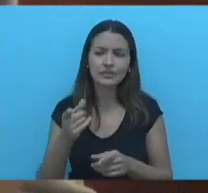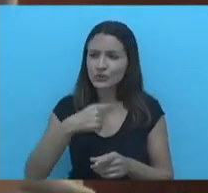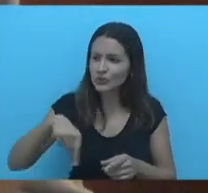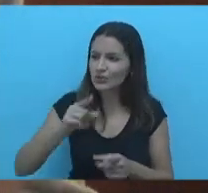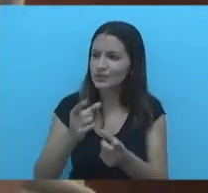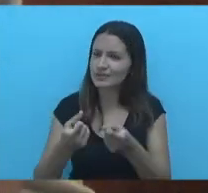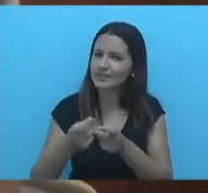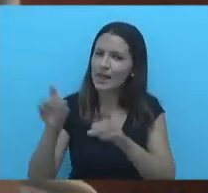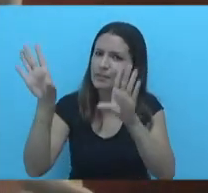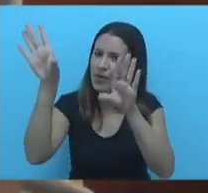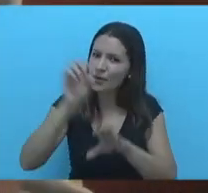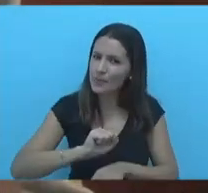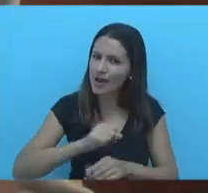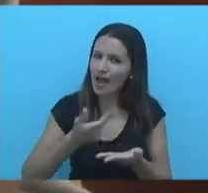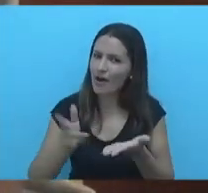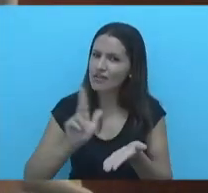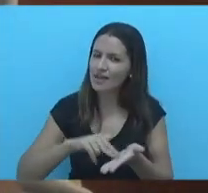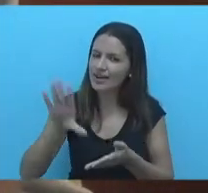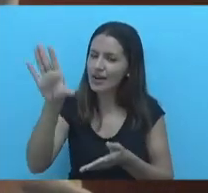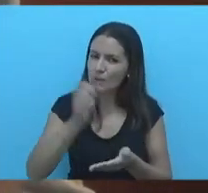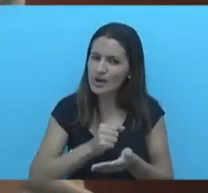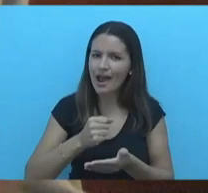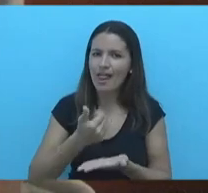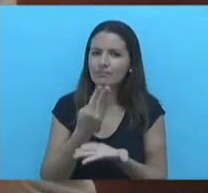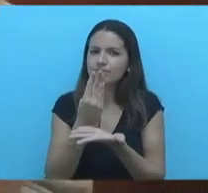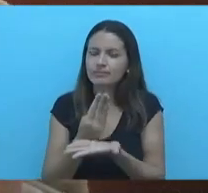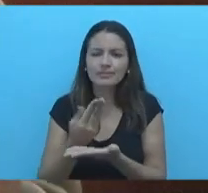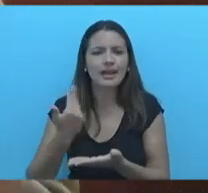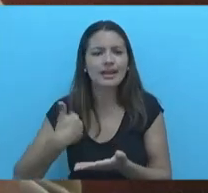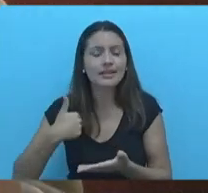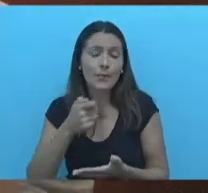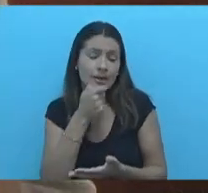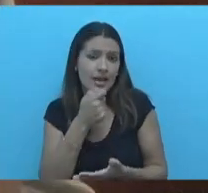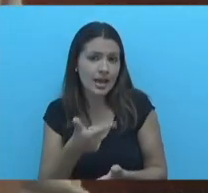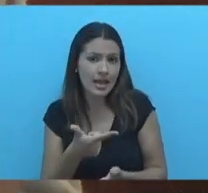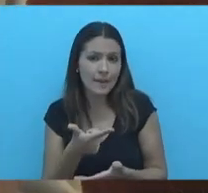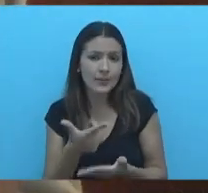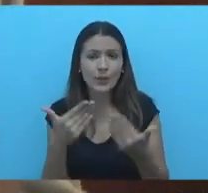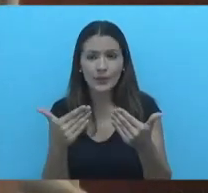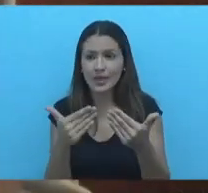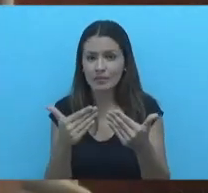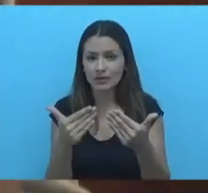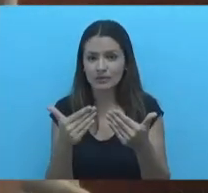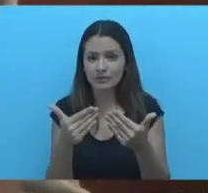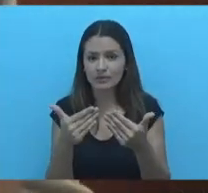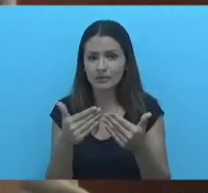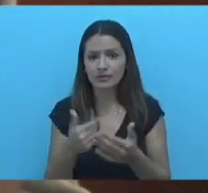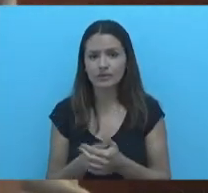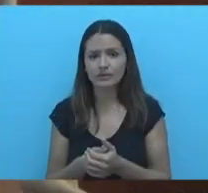reconstruir. Porque esa decisión soberana que nos permitió, por ejemplo, que a la hora de adquirir los